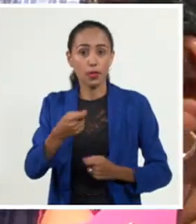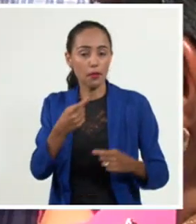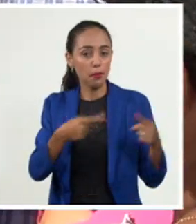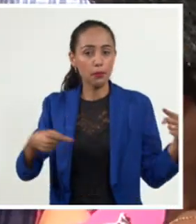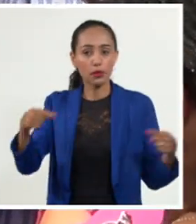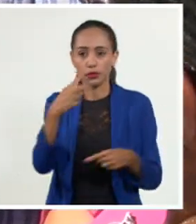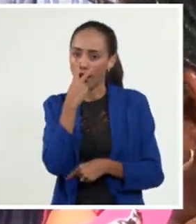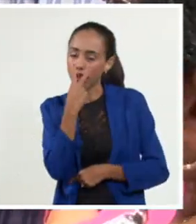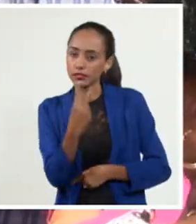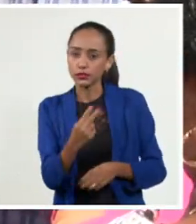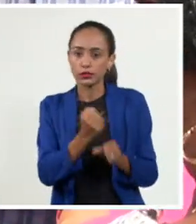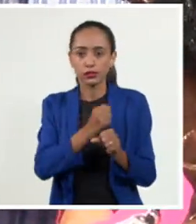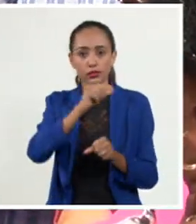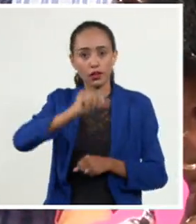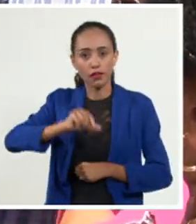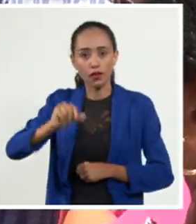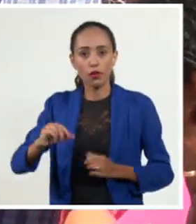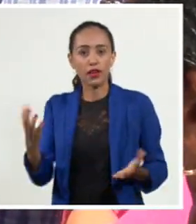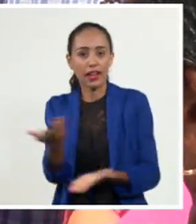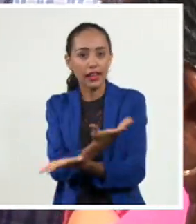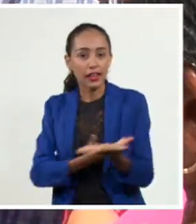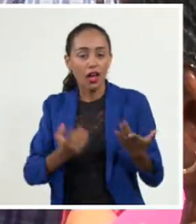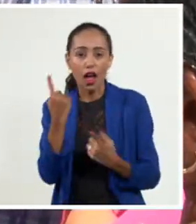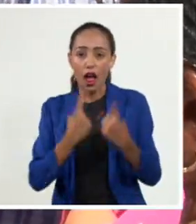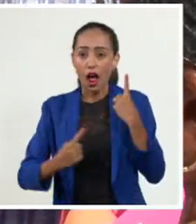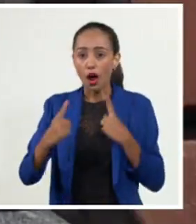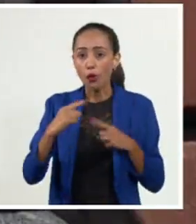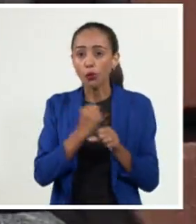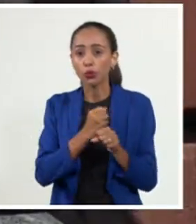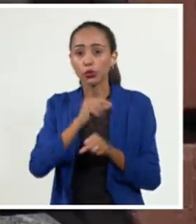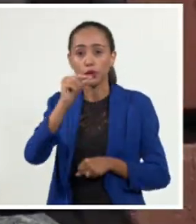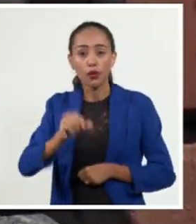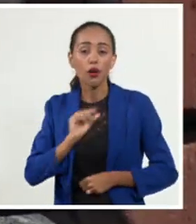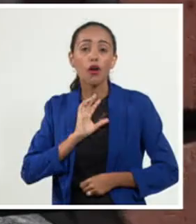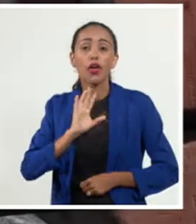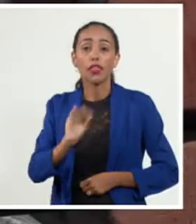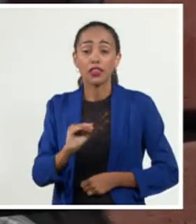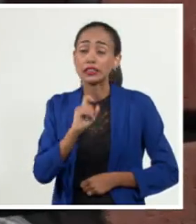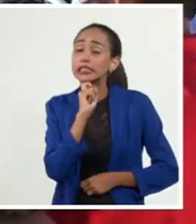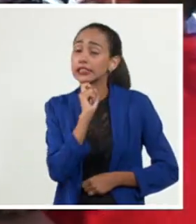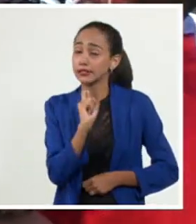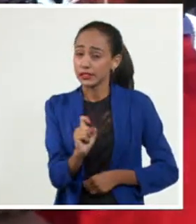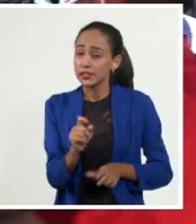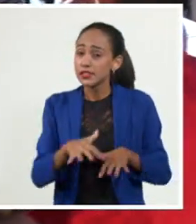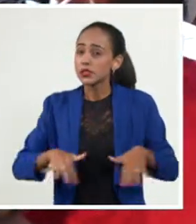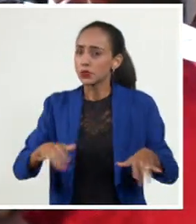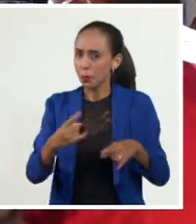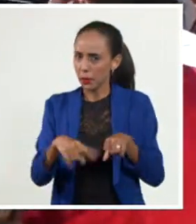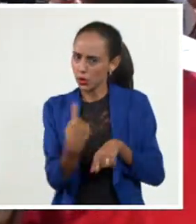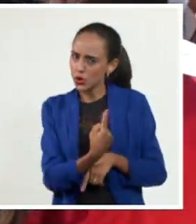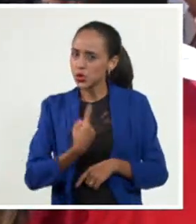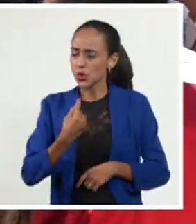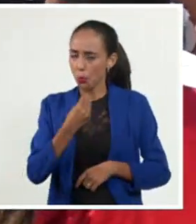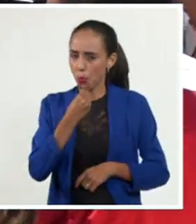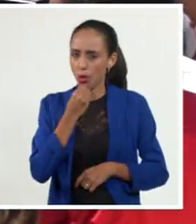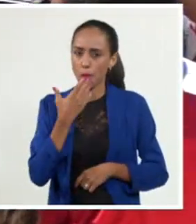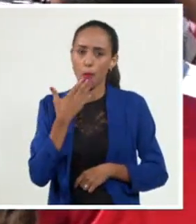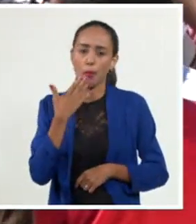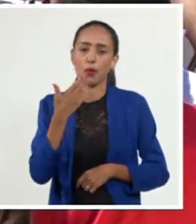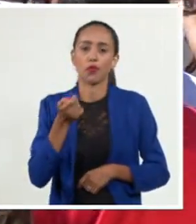a los trabajadores e intercambio con algunos de ellos y expresó que fue duro lo vivido pero saldremos adelante